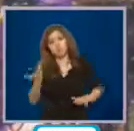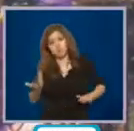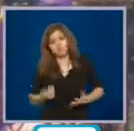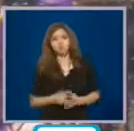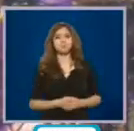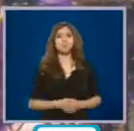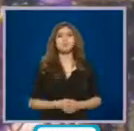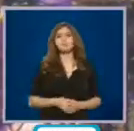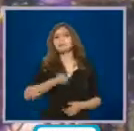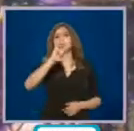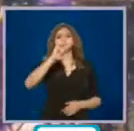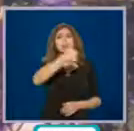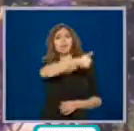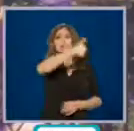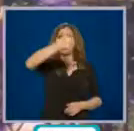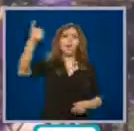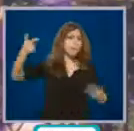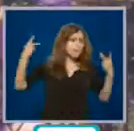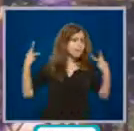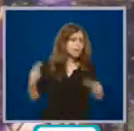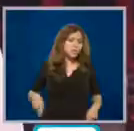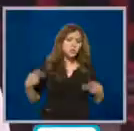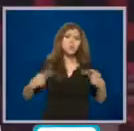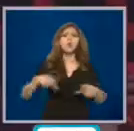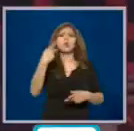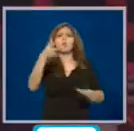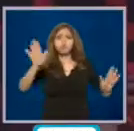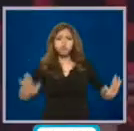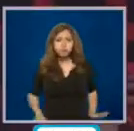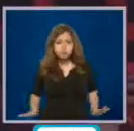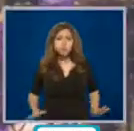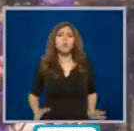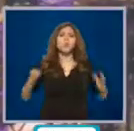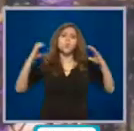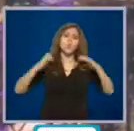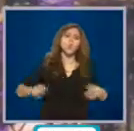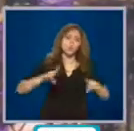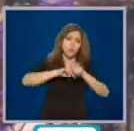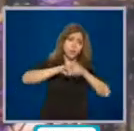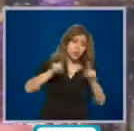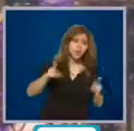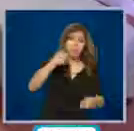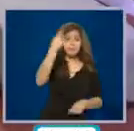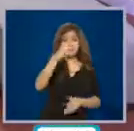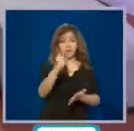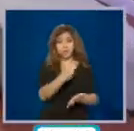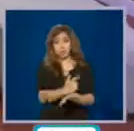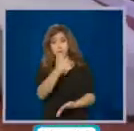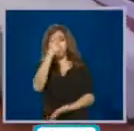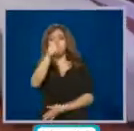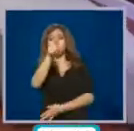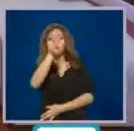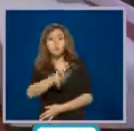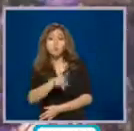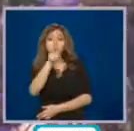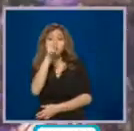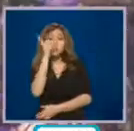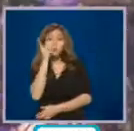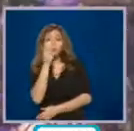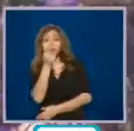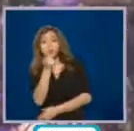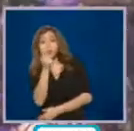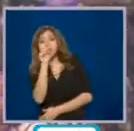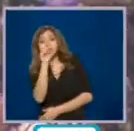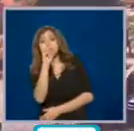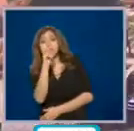un organismo que se adapta, Diferente. que funciona. Ok. Pero sí, la gravedad no está tanto en la siesta o no siesta, sino en que estamos durmiendo